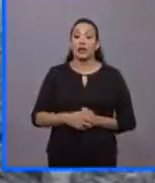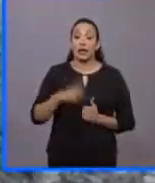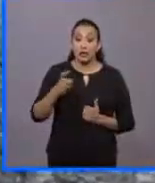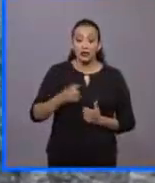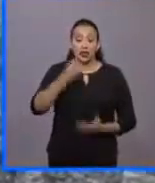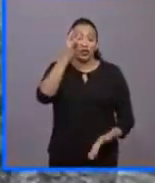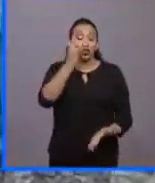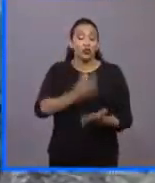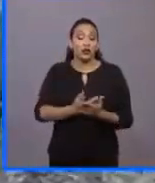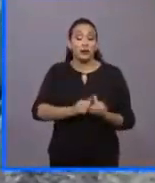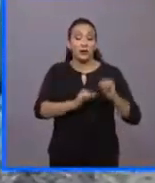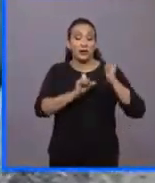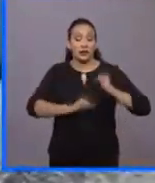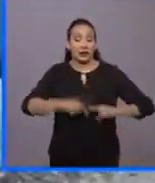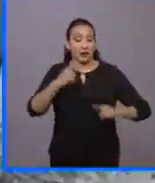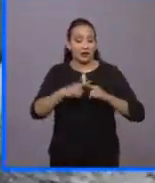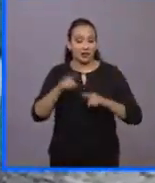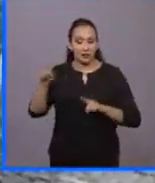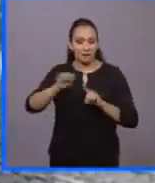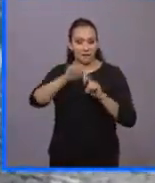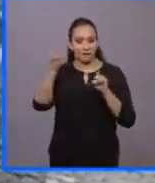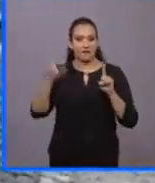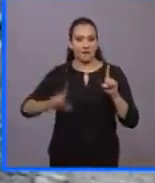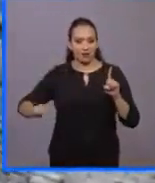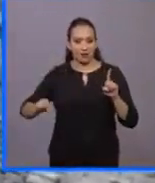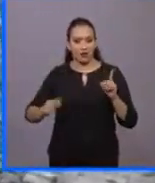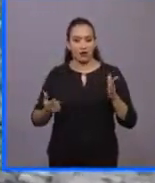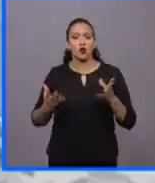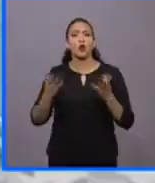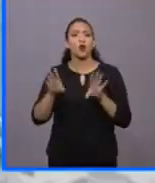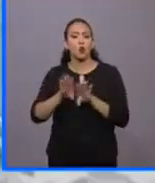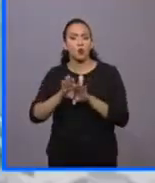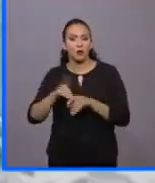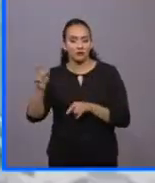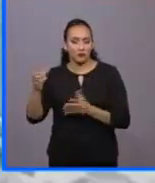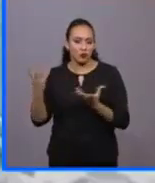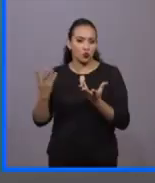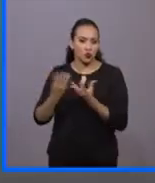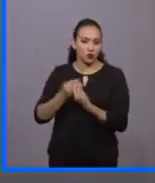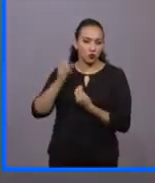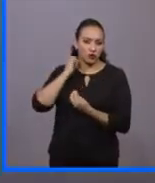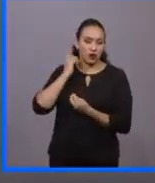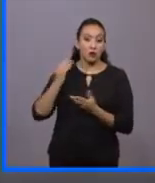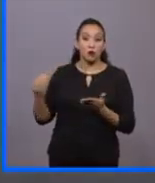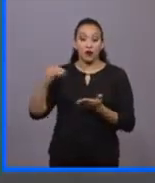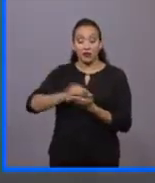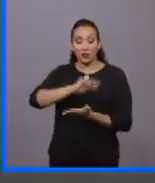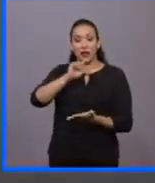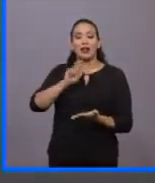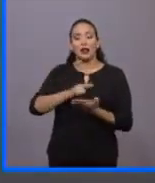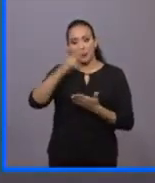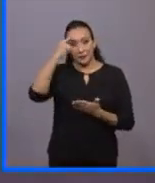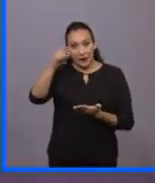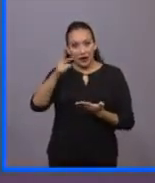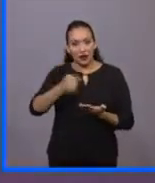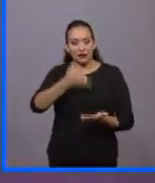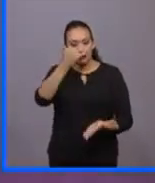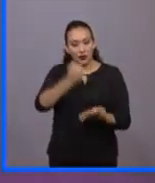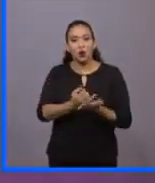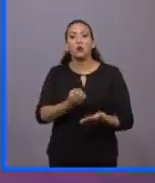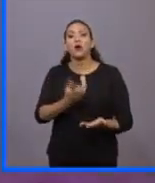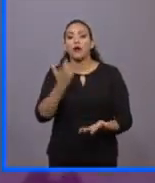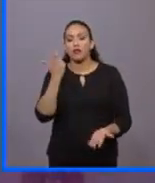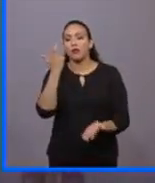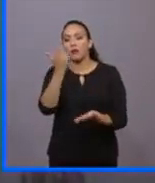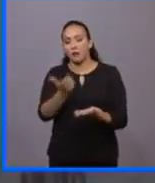facultad exclusiva de la Federación, a través del Congreso de la Unión, establecer impuestos en materia de hidrocarburos.